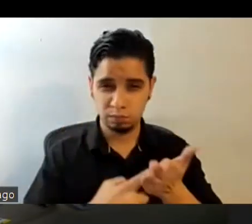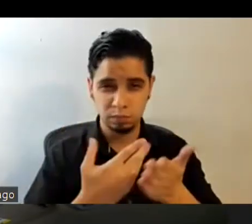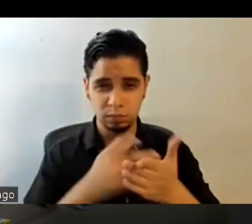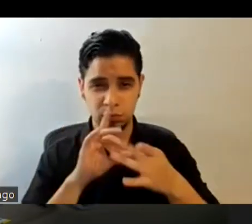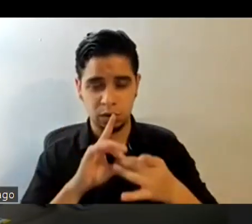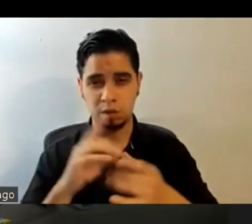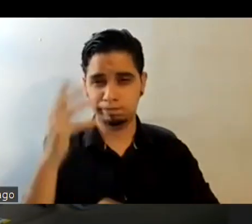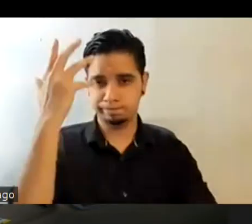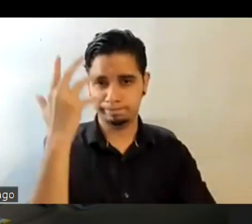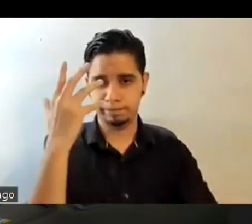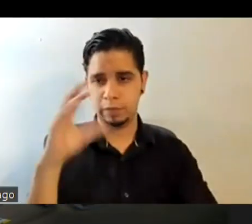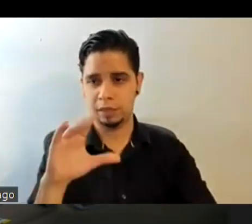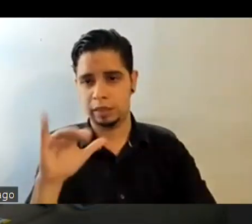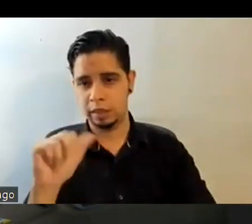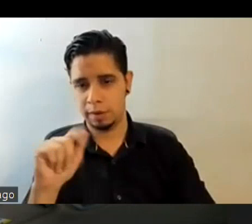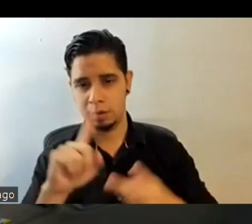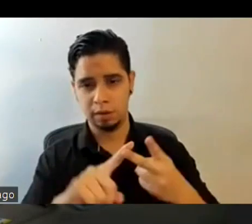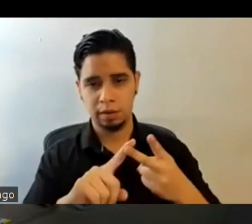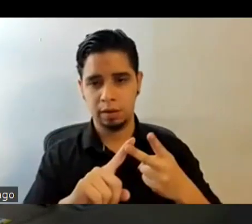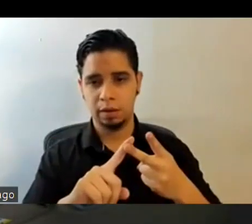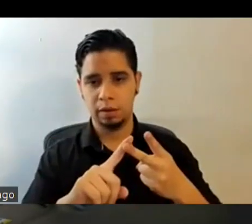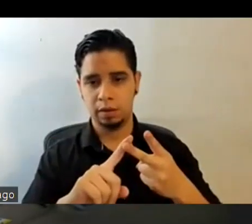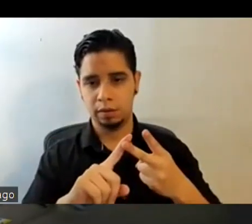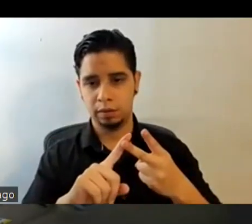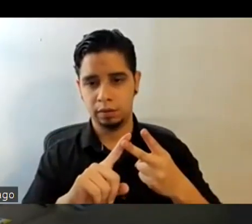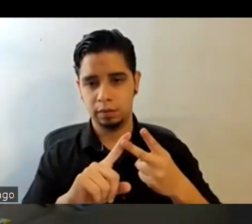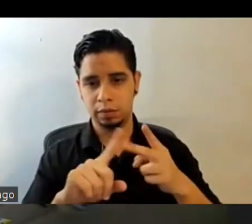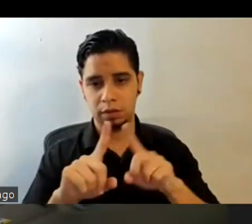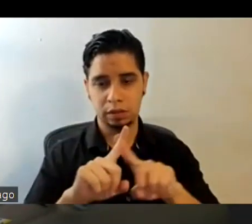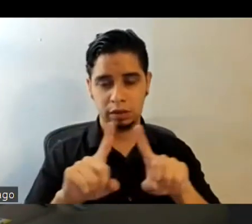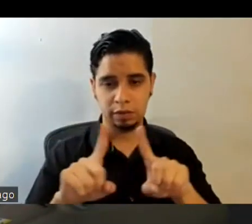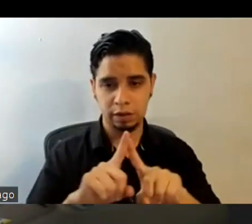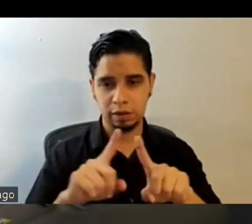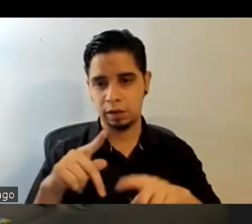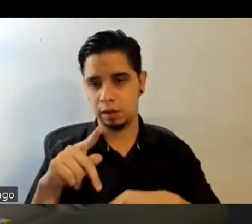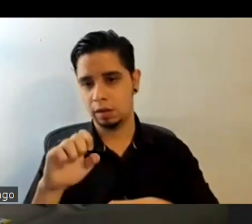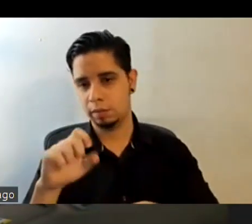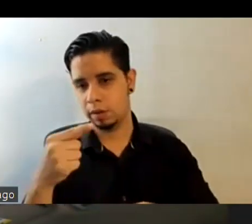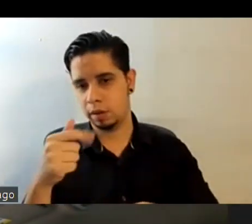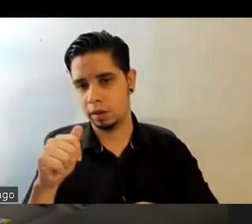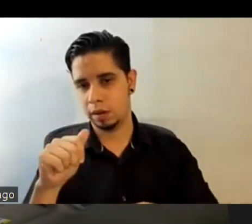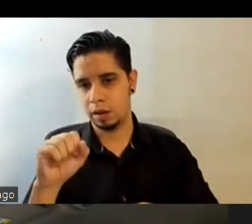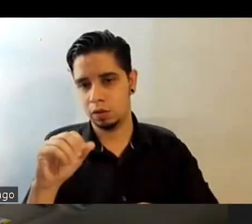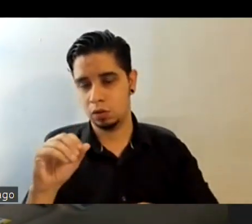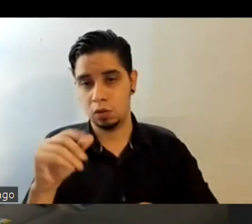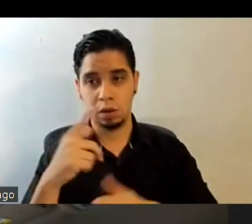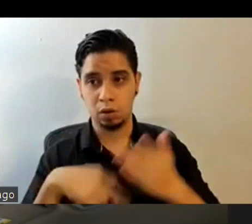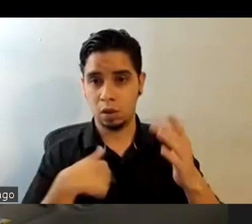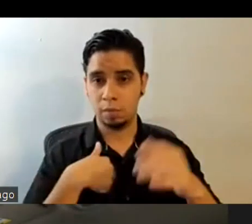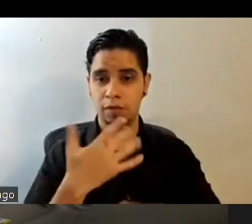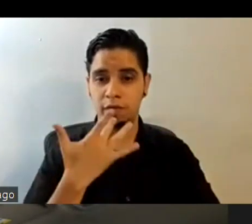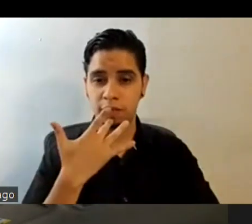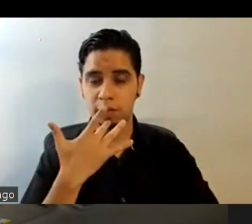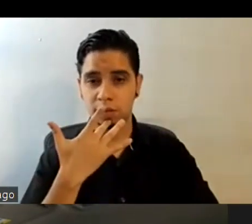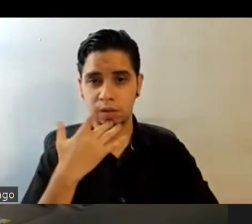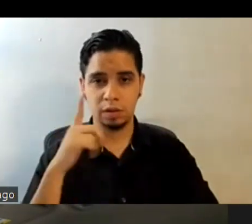nuestros taínos, de Yemayá, de Pegaso. Hay uno de Pegaso que es uno de mis favoritos, que